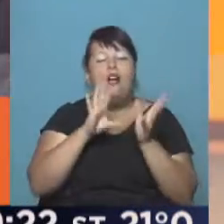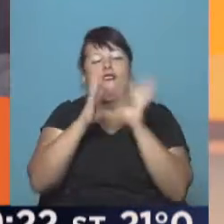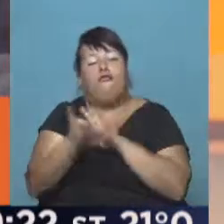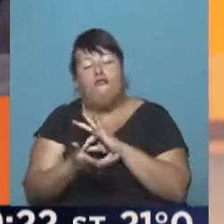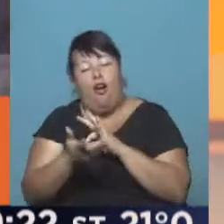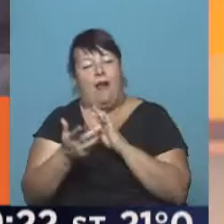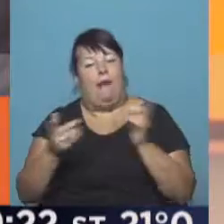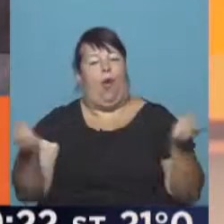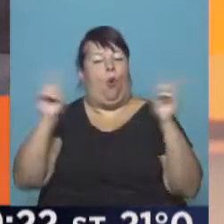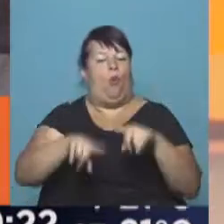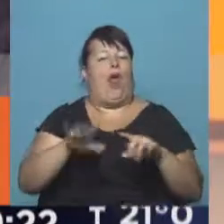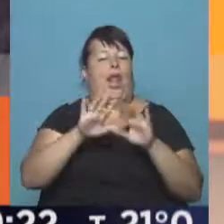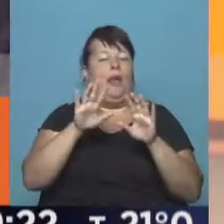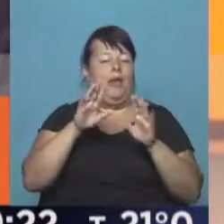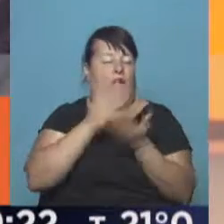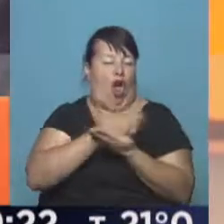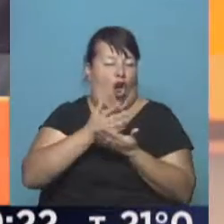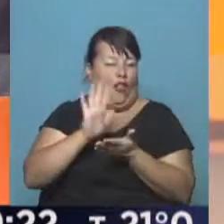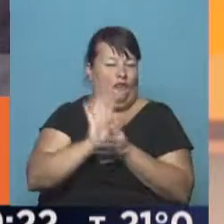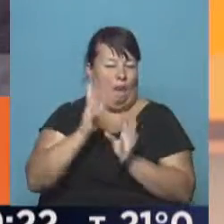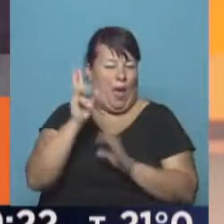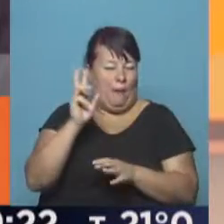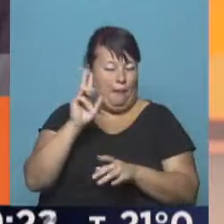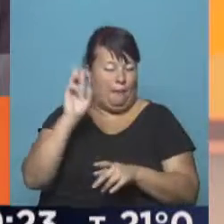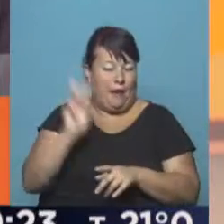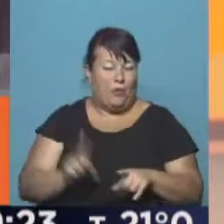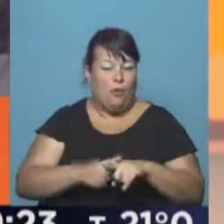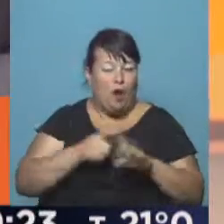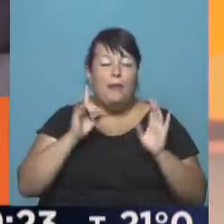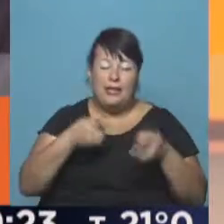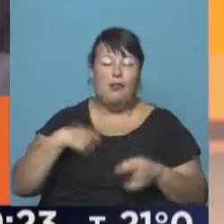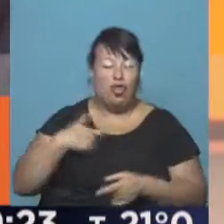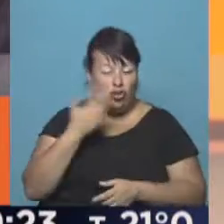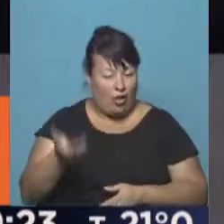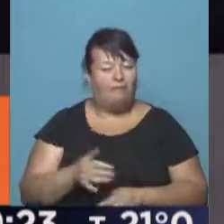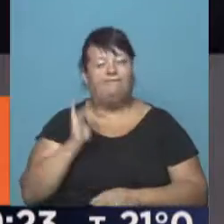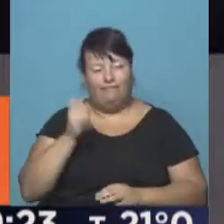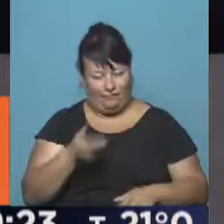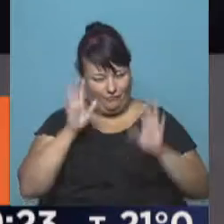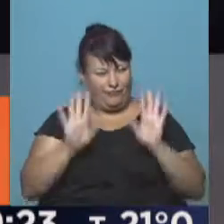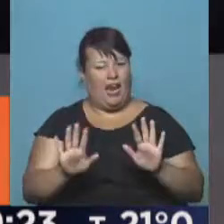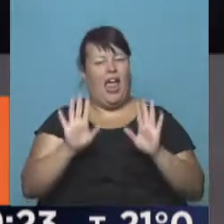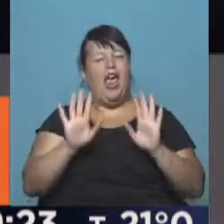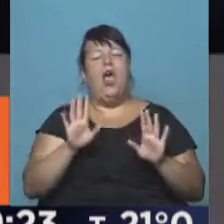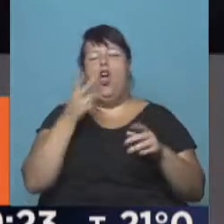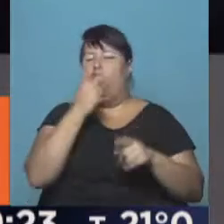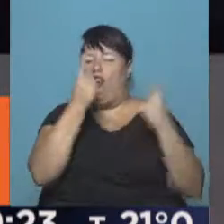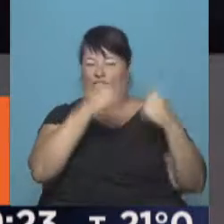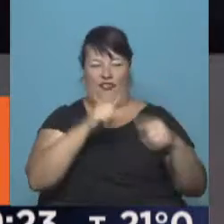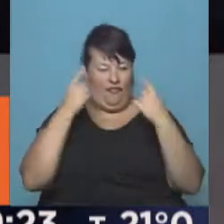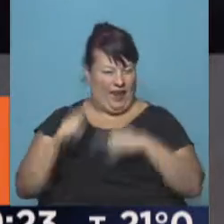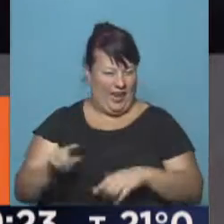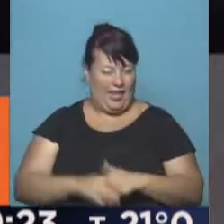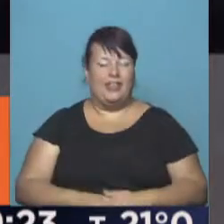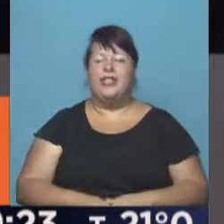lado, restablecer el orden político, sí, en Venezuela, pero también está la parte social. Sí, a ver, son como dos temas distintos.